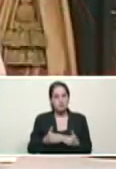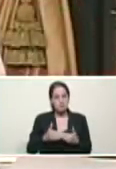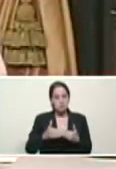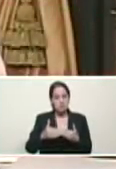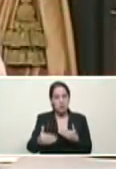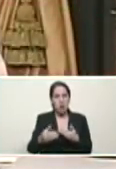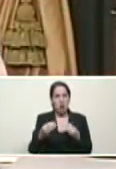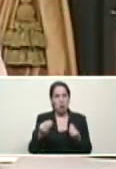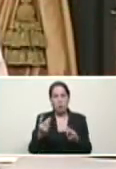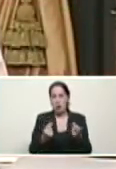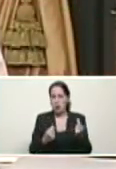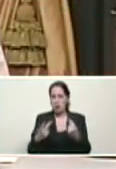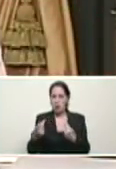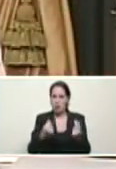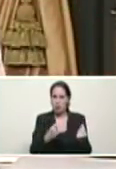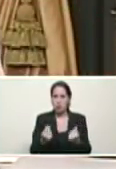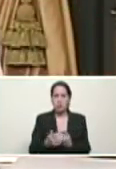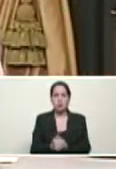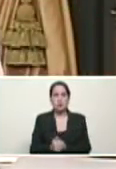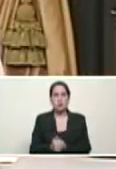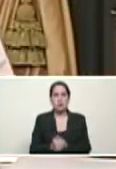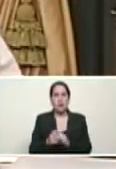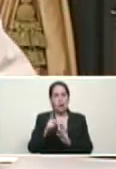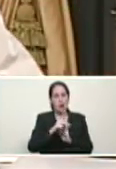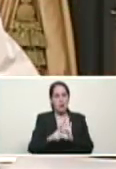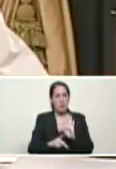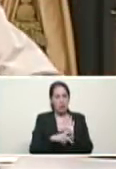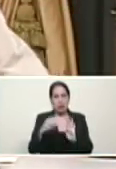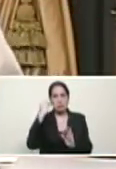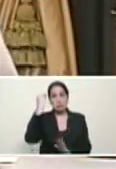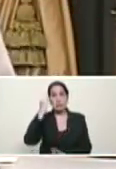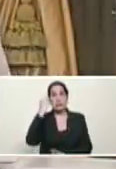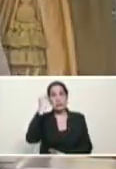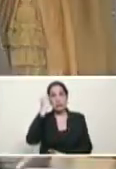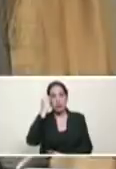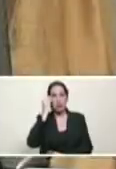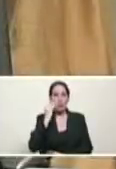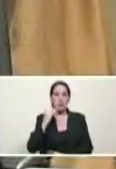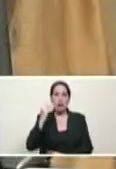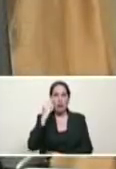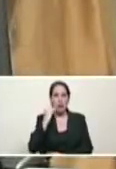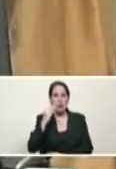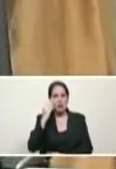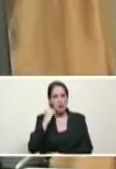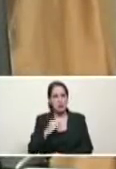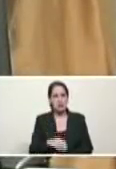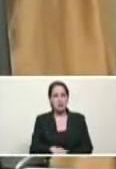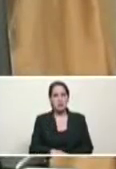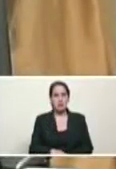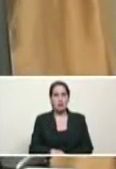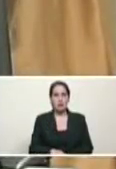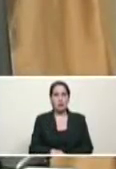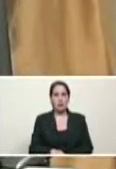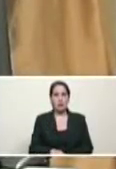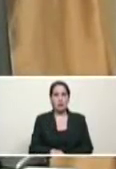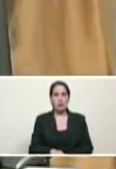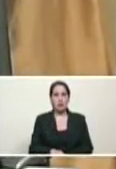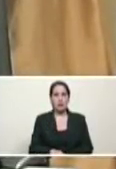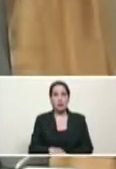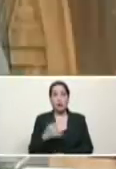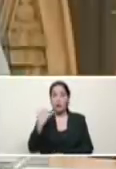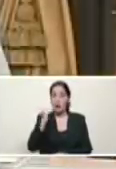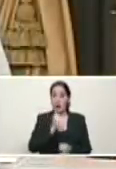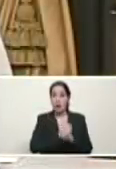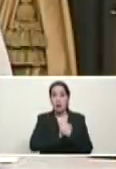los recursos, la capacidad, el plan, el instinto, la experiencia. Y tenemos el amor, pongamos el